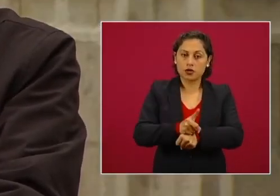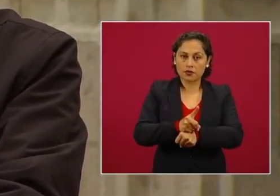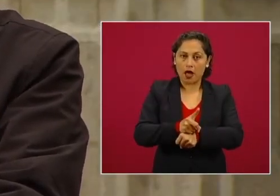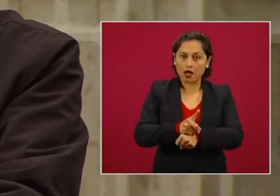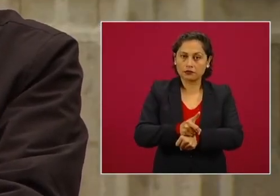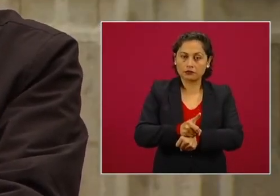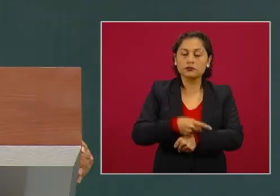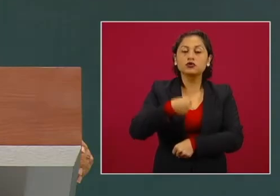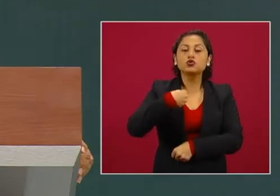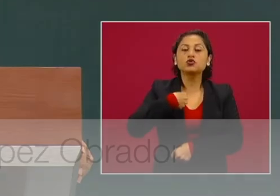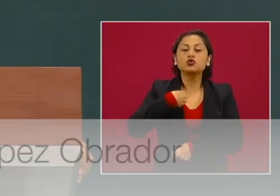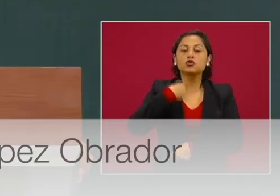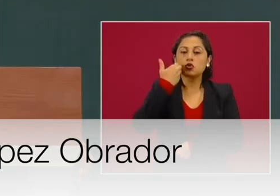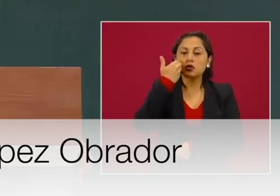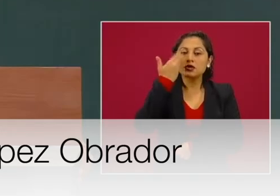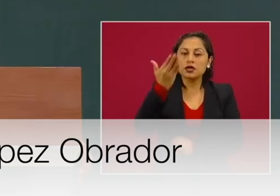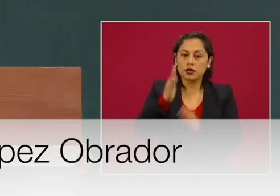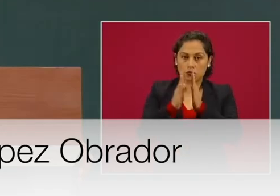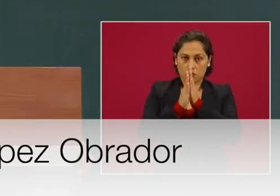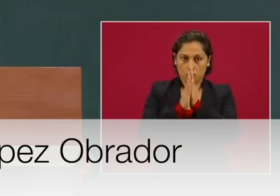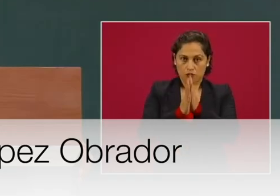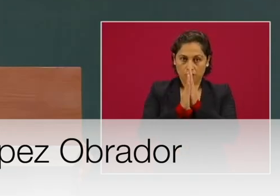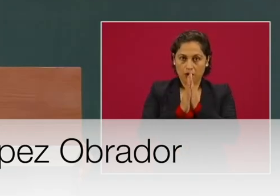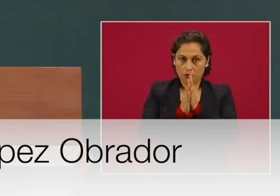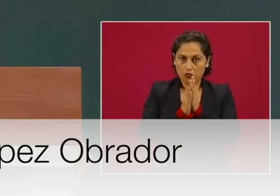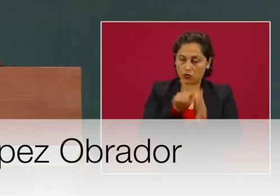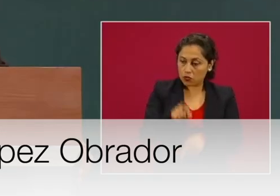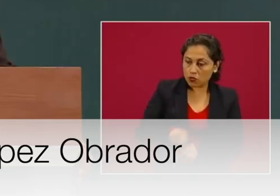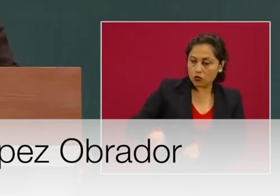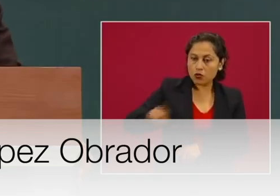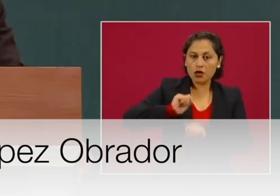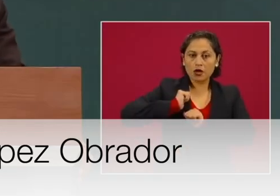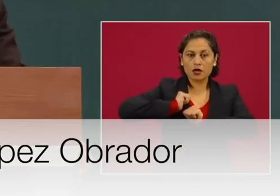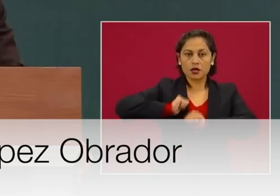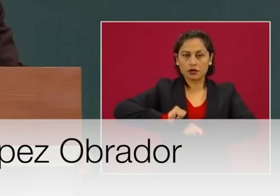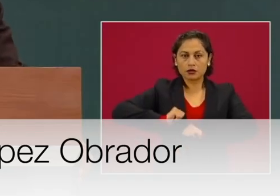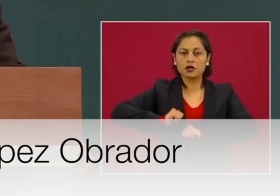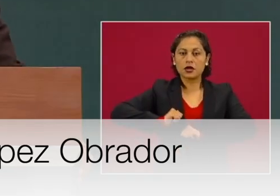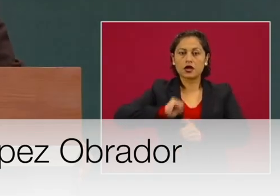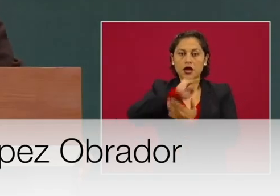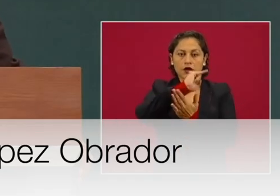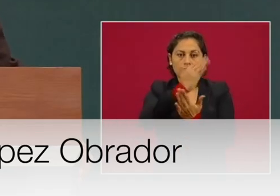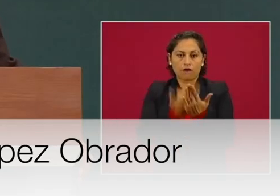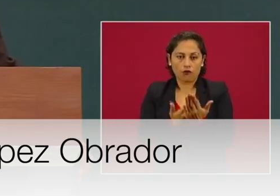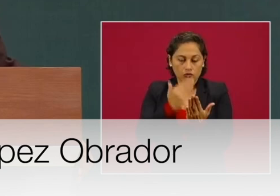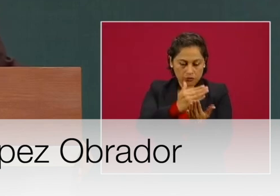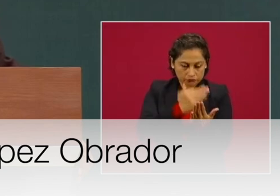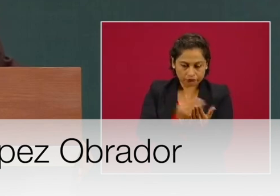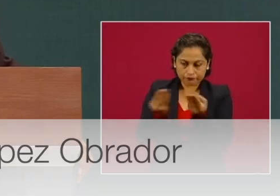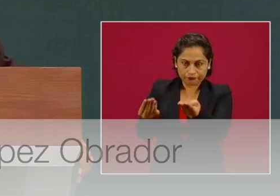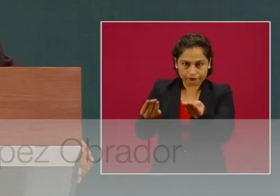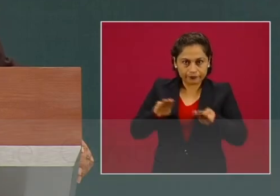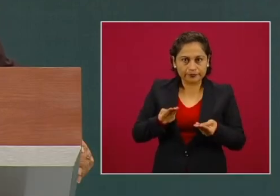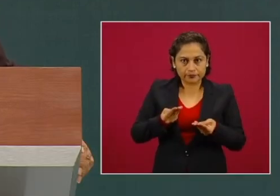quiero que me entreguen el informe si ya se detuvo